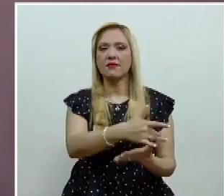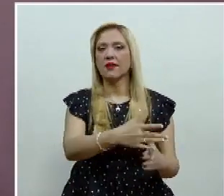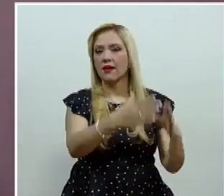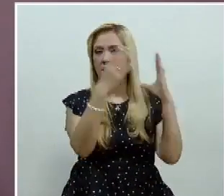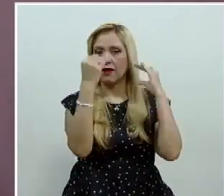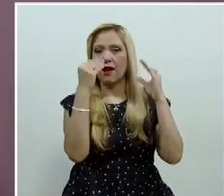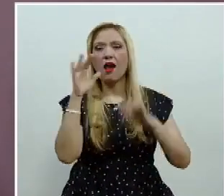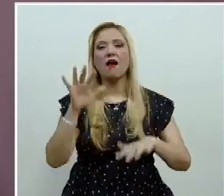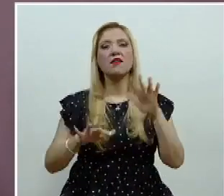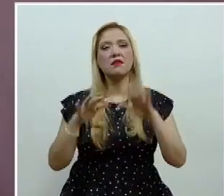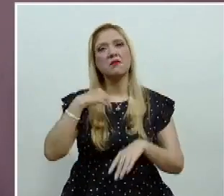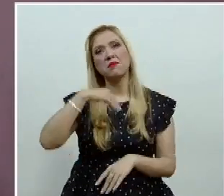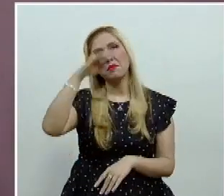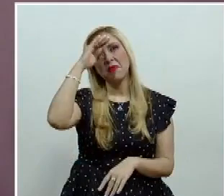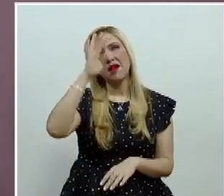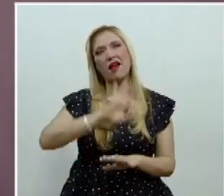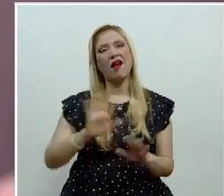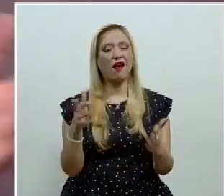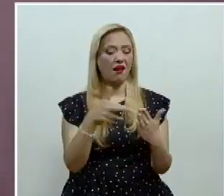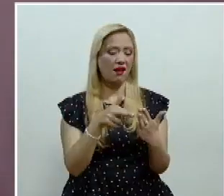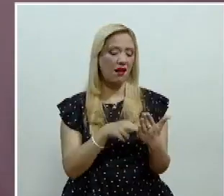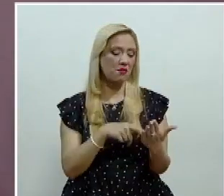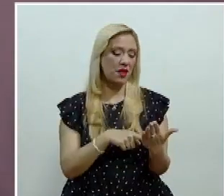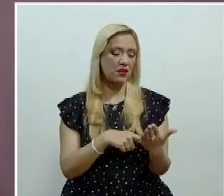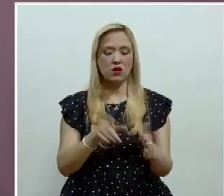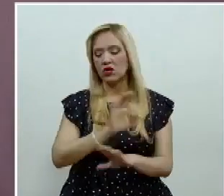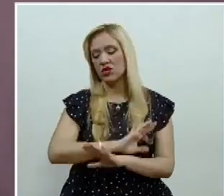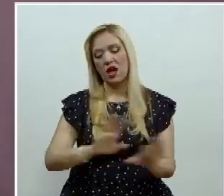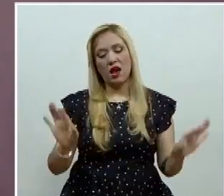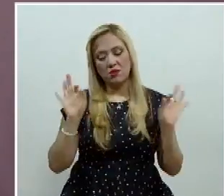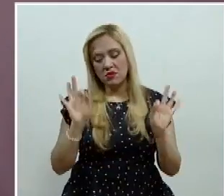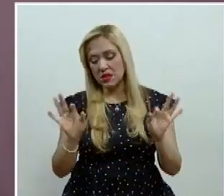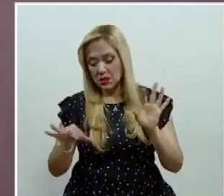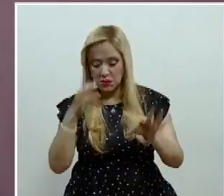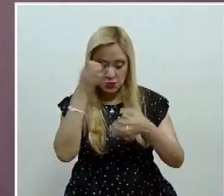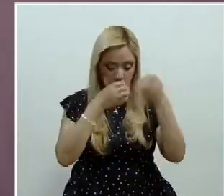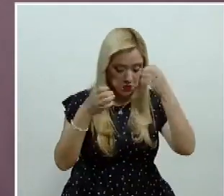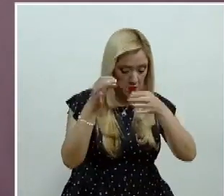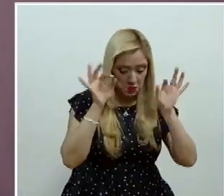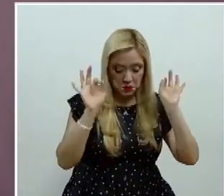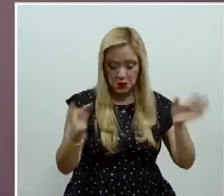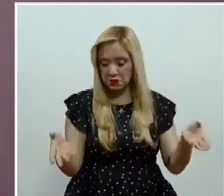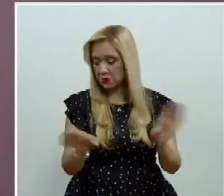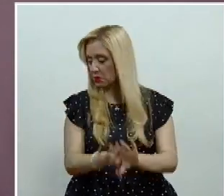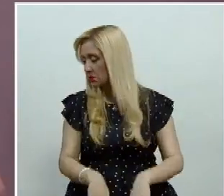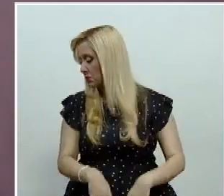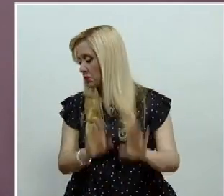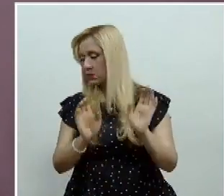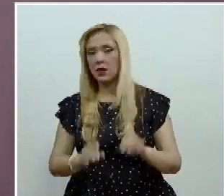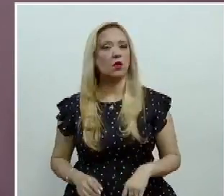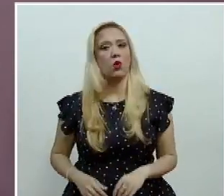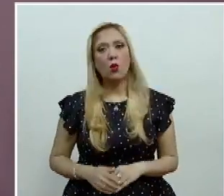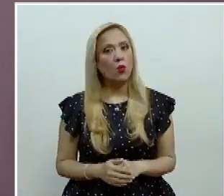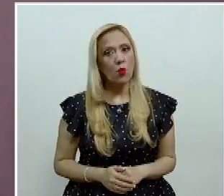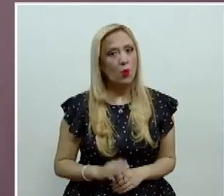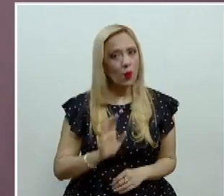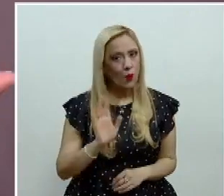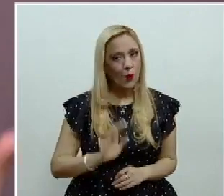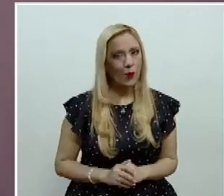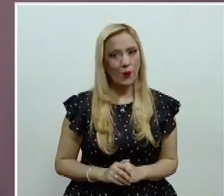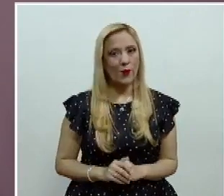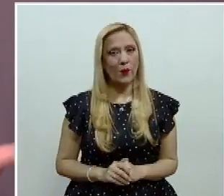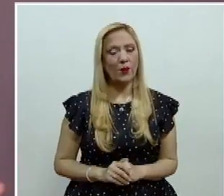veces nos quedamos con este tema de los protocolos, de ya apliqué el protocolo, ya hice mi trabajo y hasta ahí llegó. Y no, el protocolo siempre